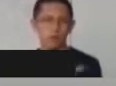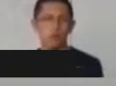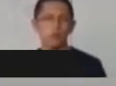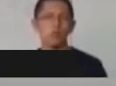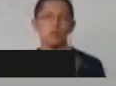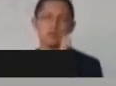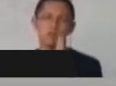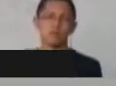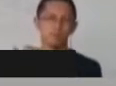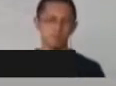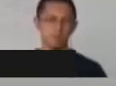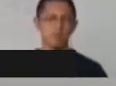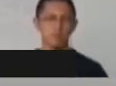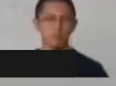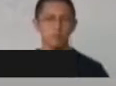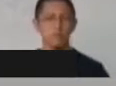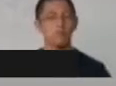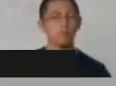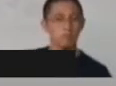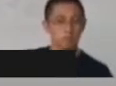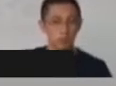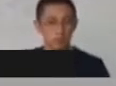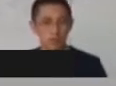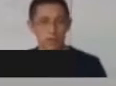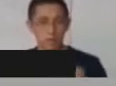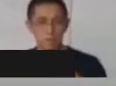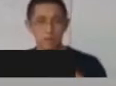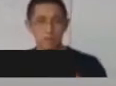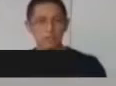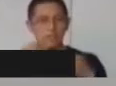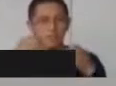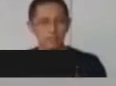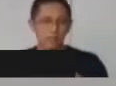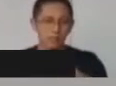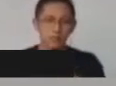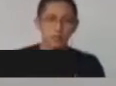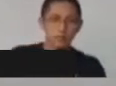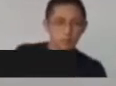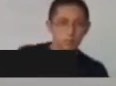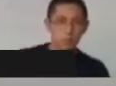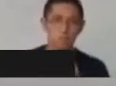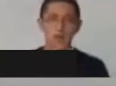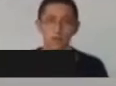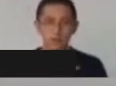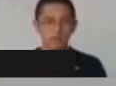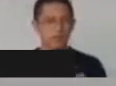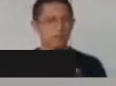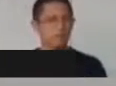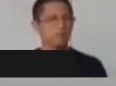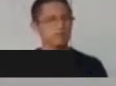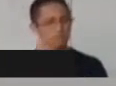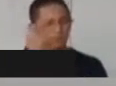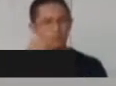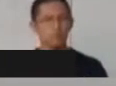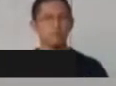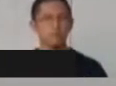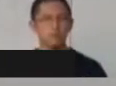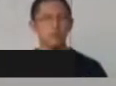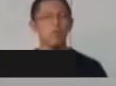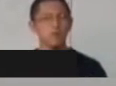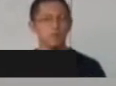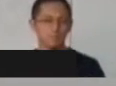desgraciadamente intubadas, que son alrededor de 23, 24 personas, que el 100% de